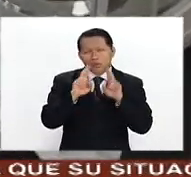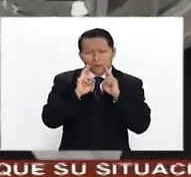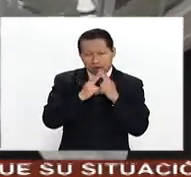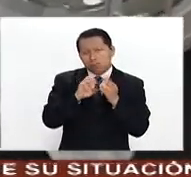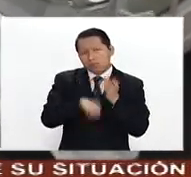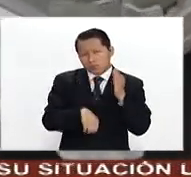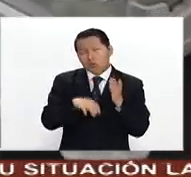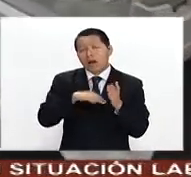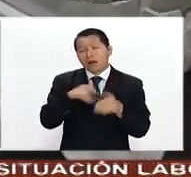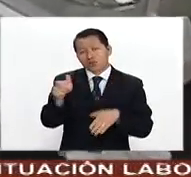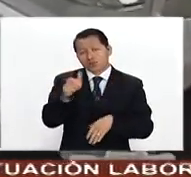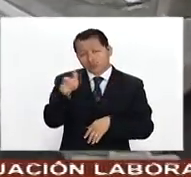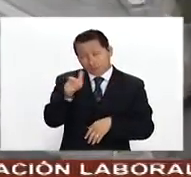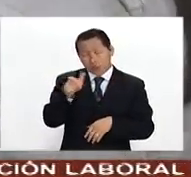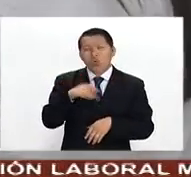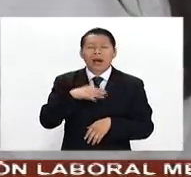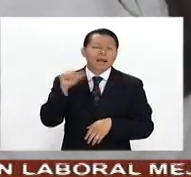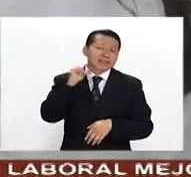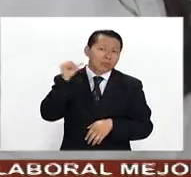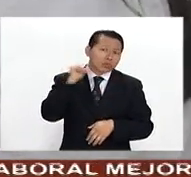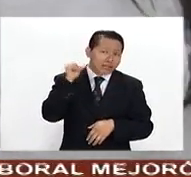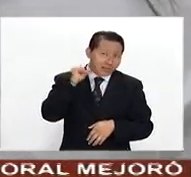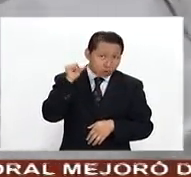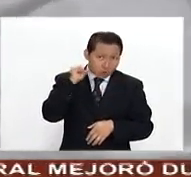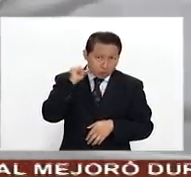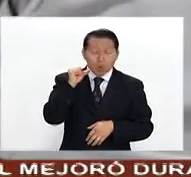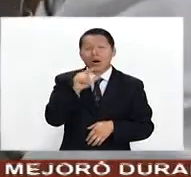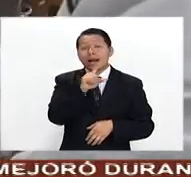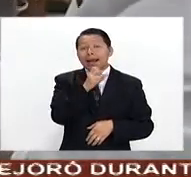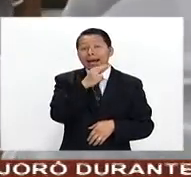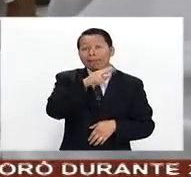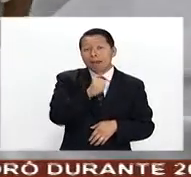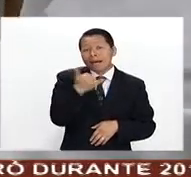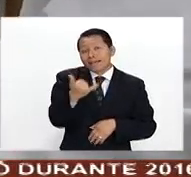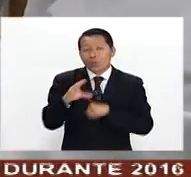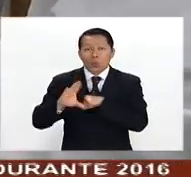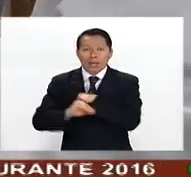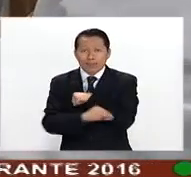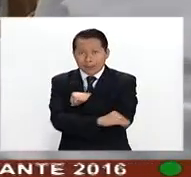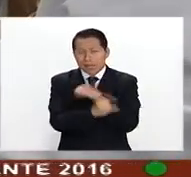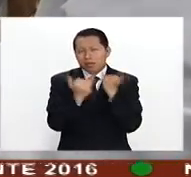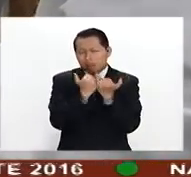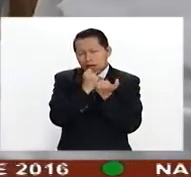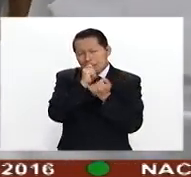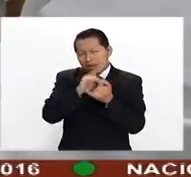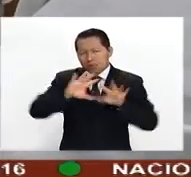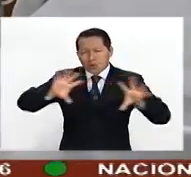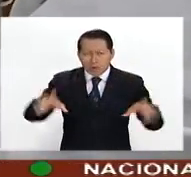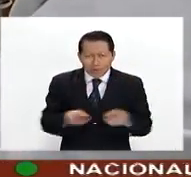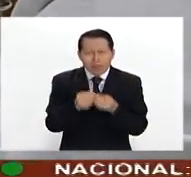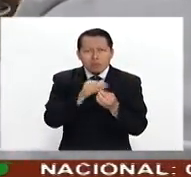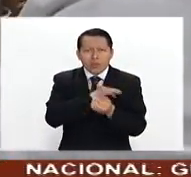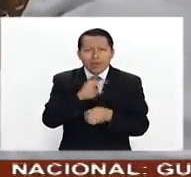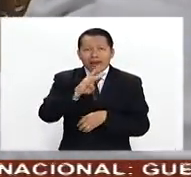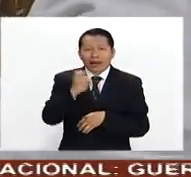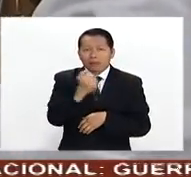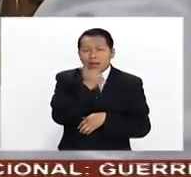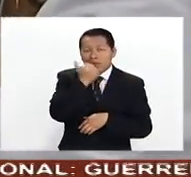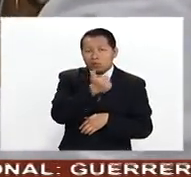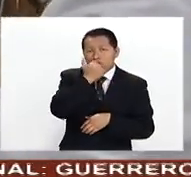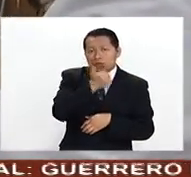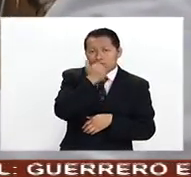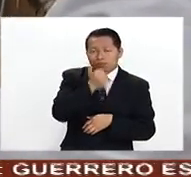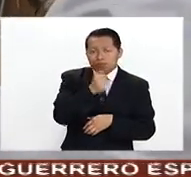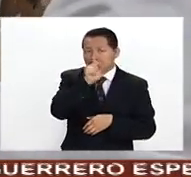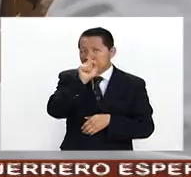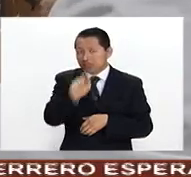son Unidad Xochimilco, Azcapotzalco, Lerma y Cuajimalpa. En total tenemos alrededor de más de 300 alumnos,